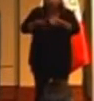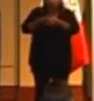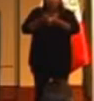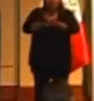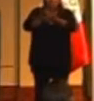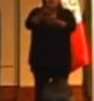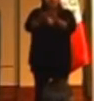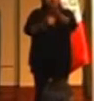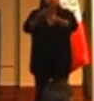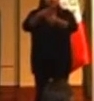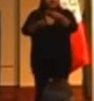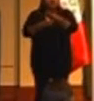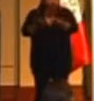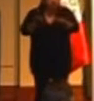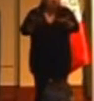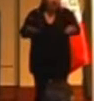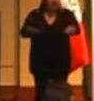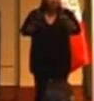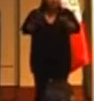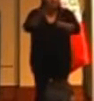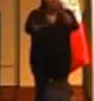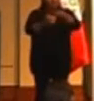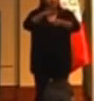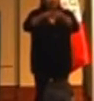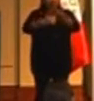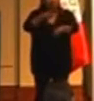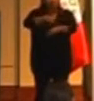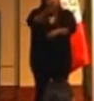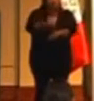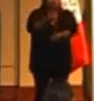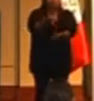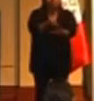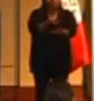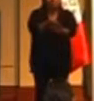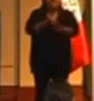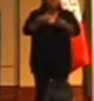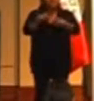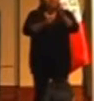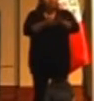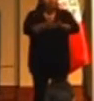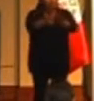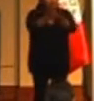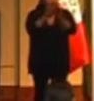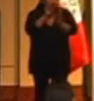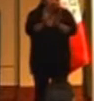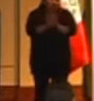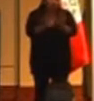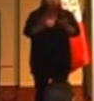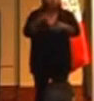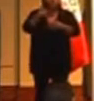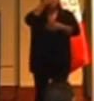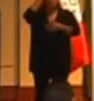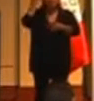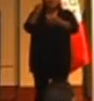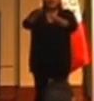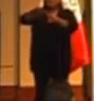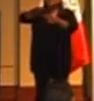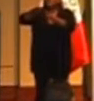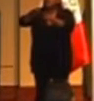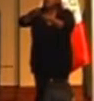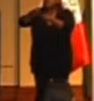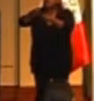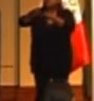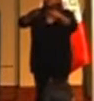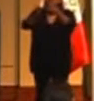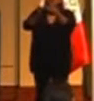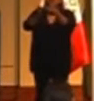beneficios. Porque claro, el vecino puntual miraflorino tiene algunos beneficios. Por ejemplo, me olvidé la llave